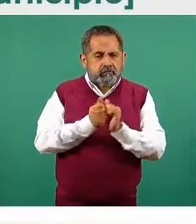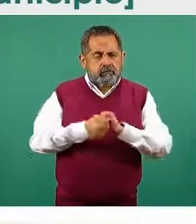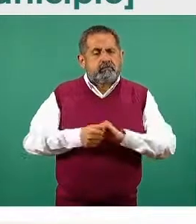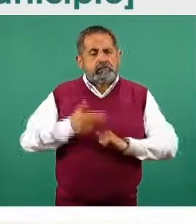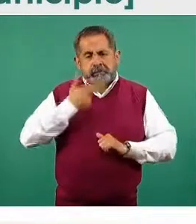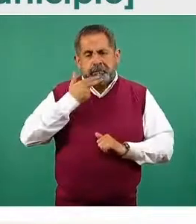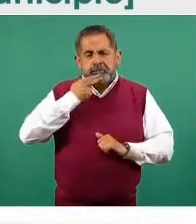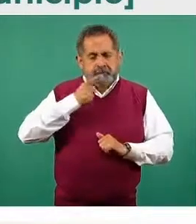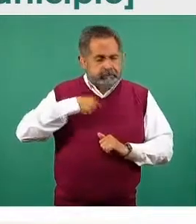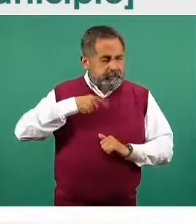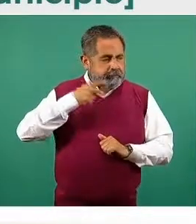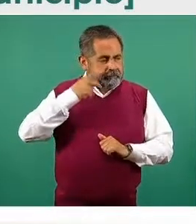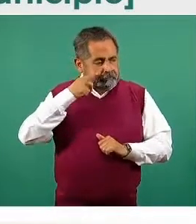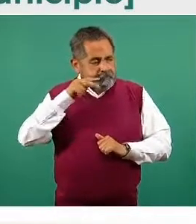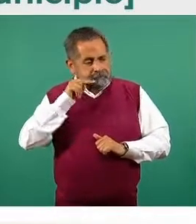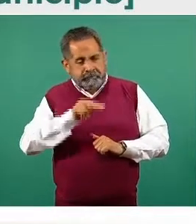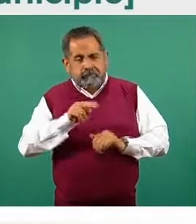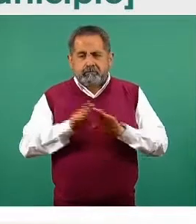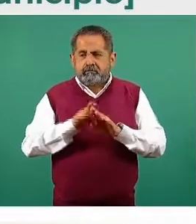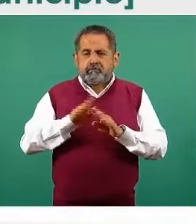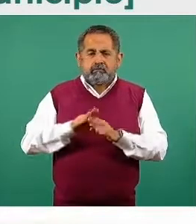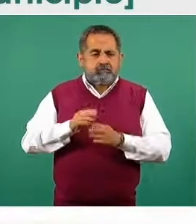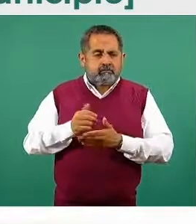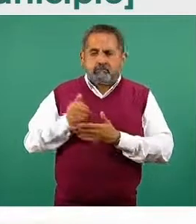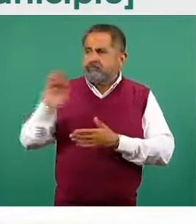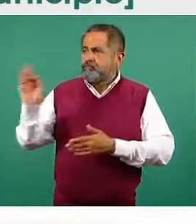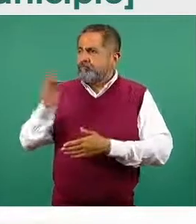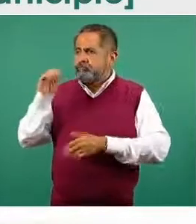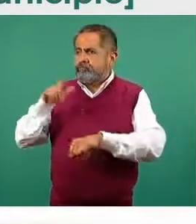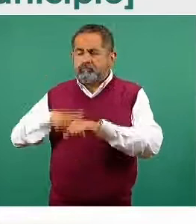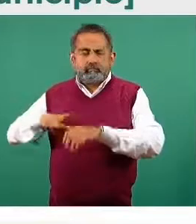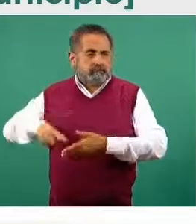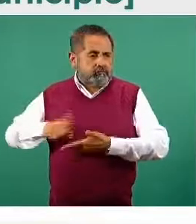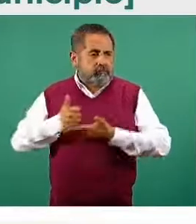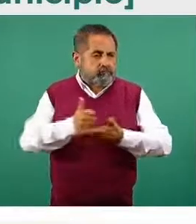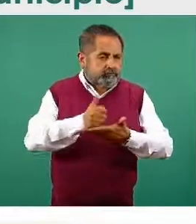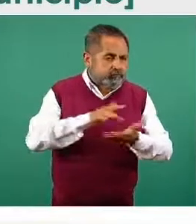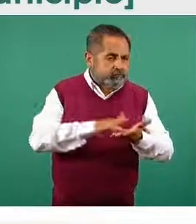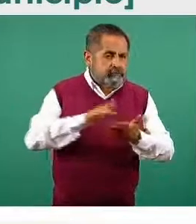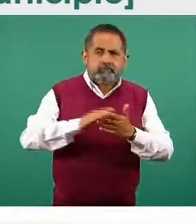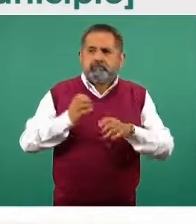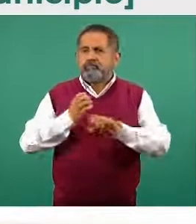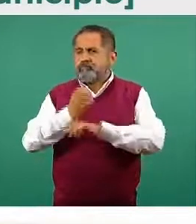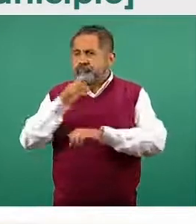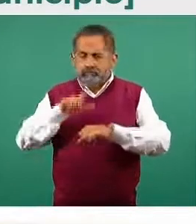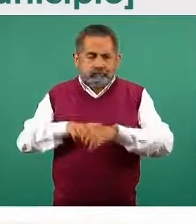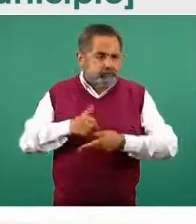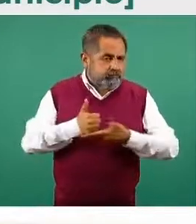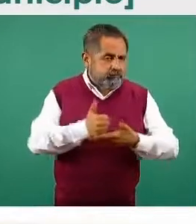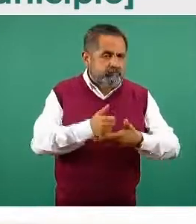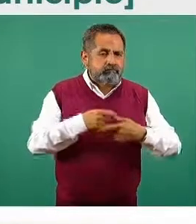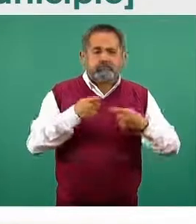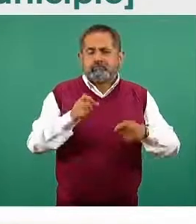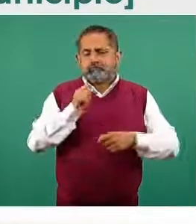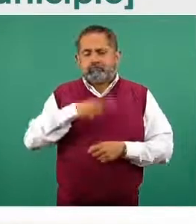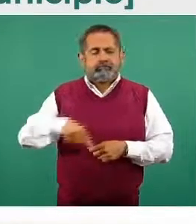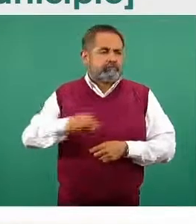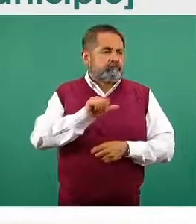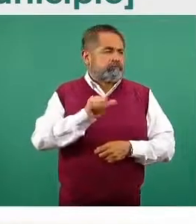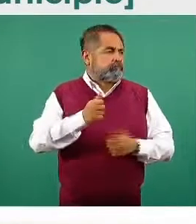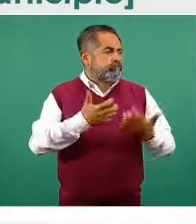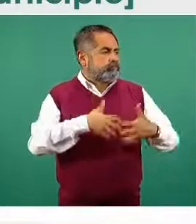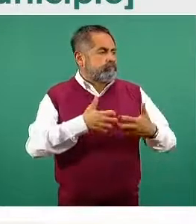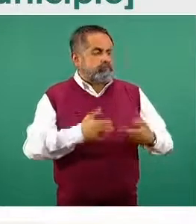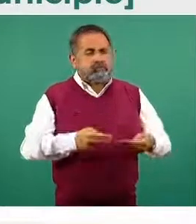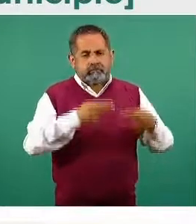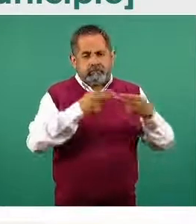teniendo de parte del gobierno federal, de parte de los gobiernos estatales, pero también de parte de las empresas